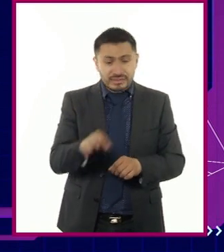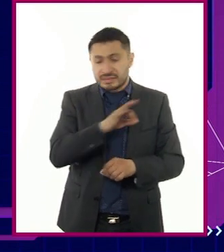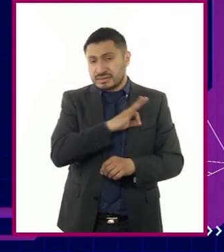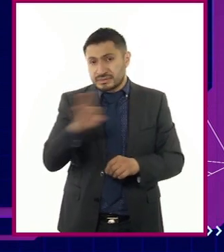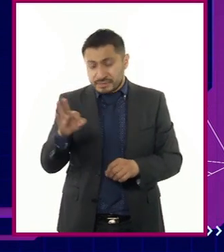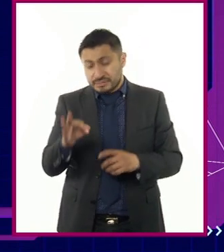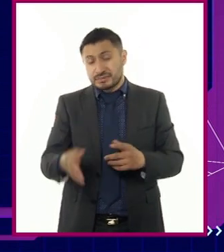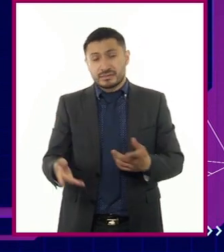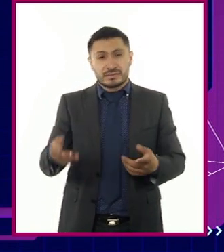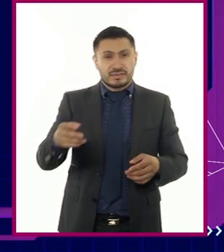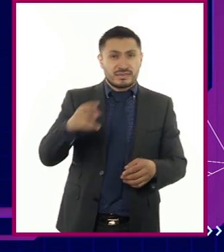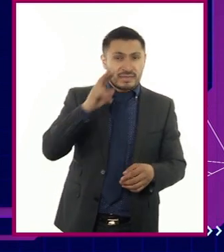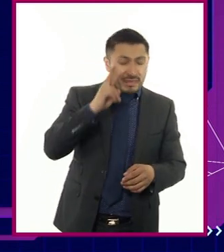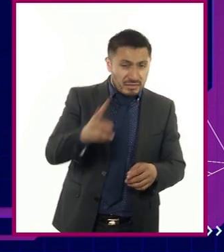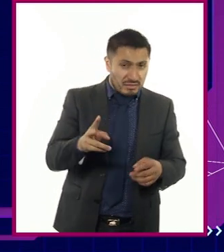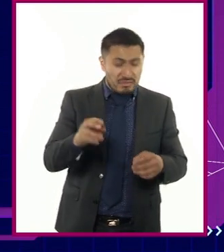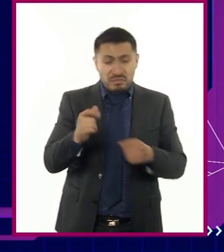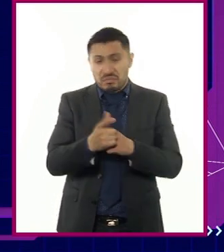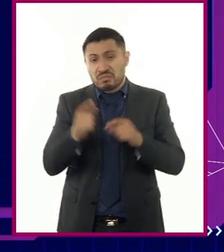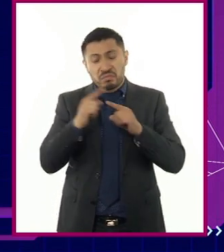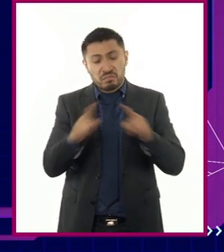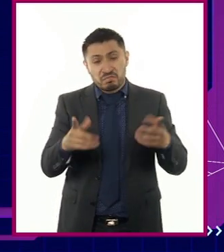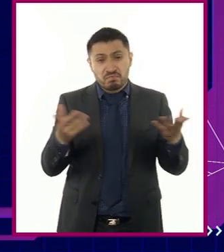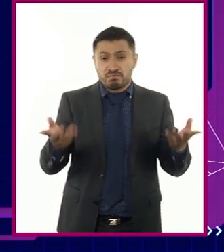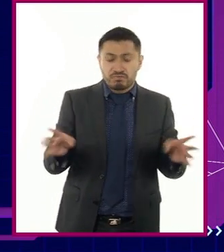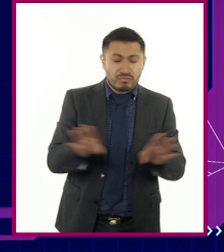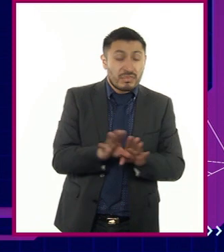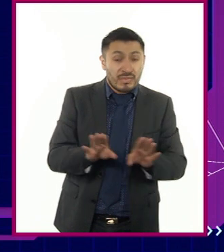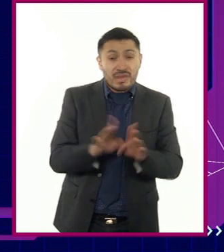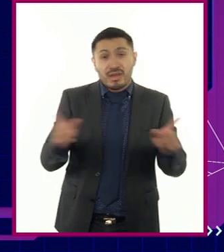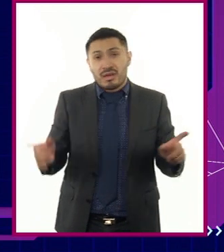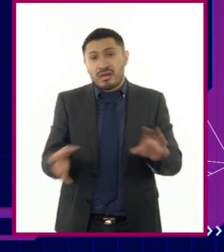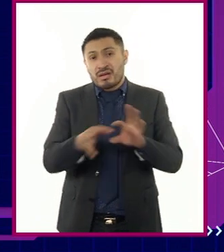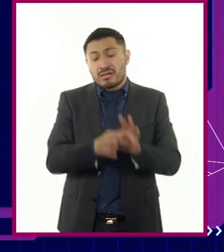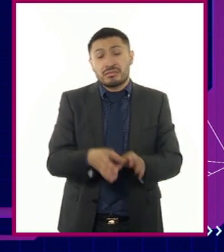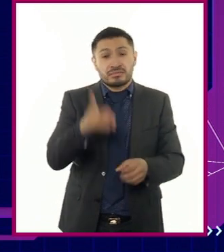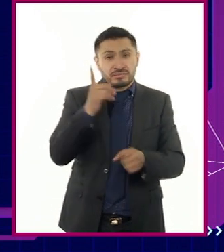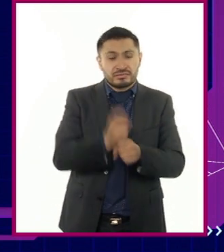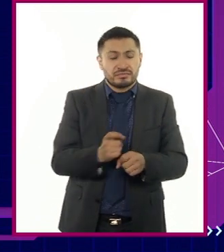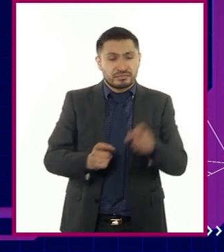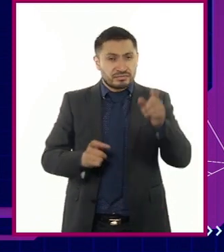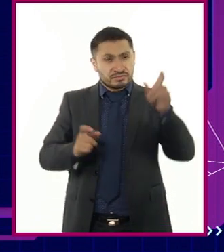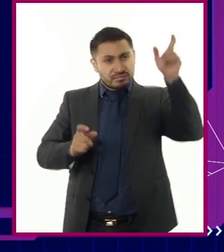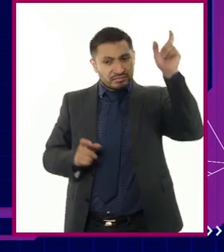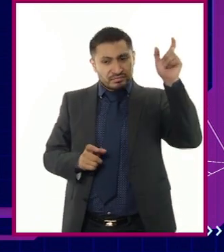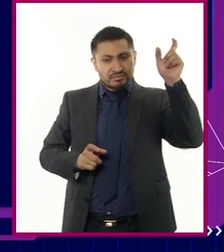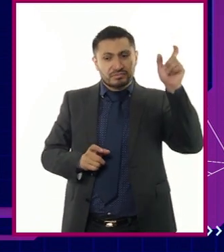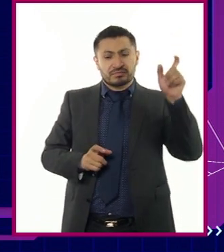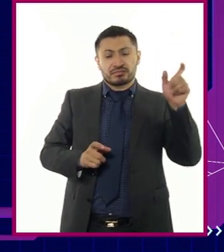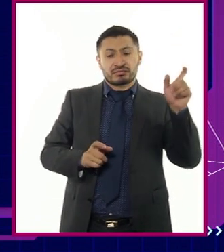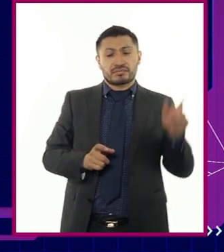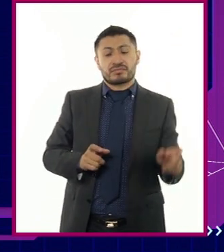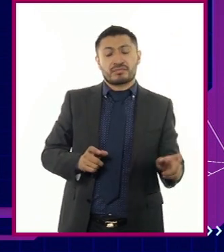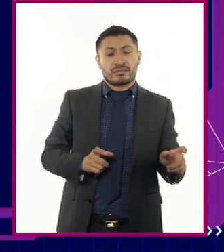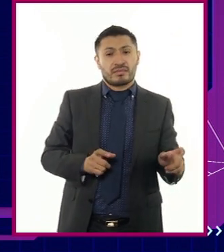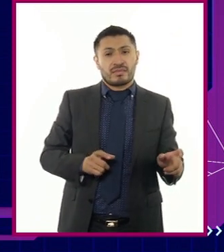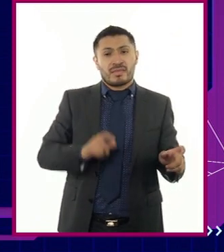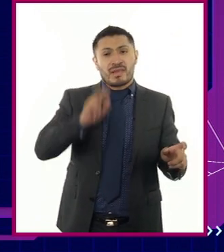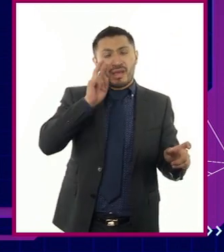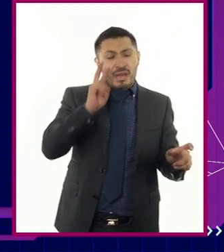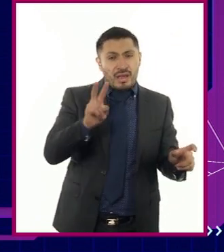los datos de la tabla? En la primera columna de la tabla se pueden observar los colores que se perciben del